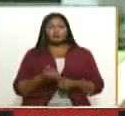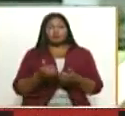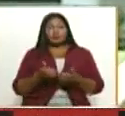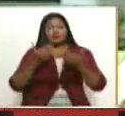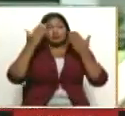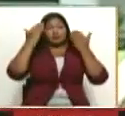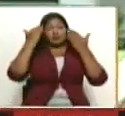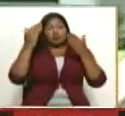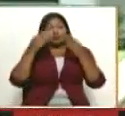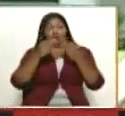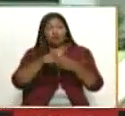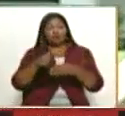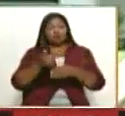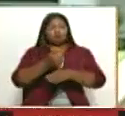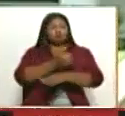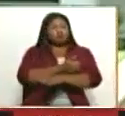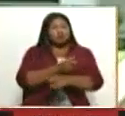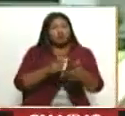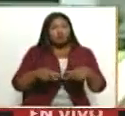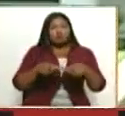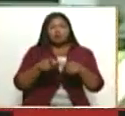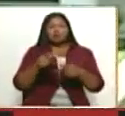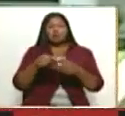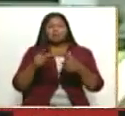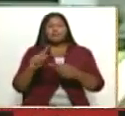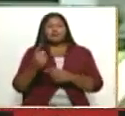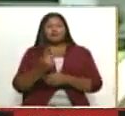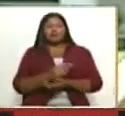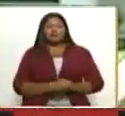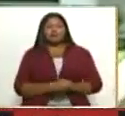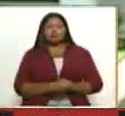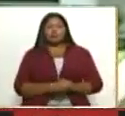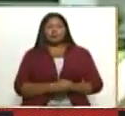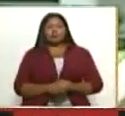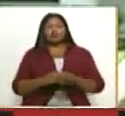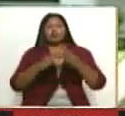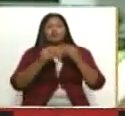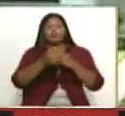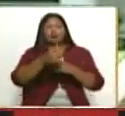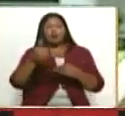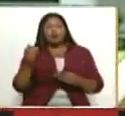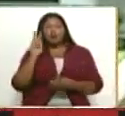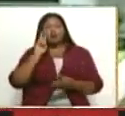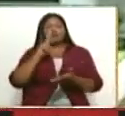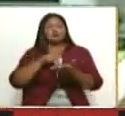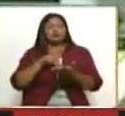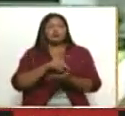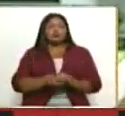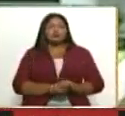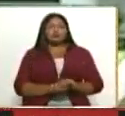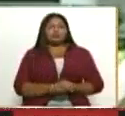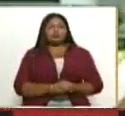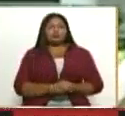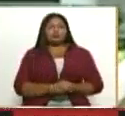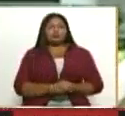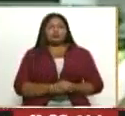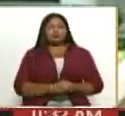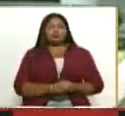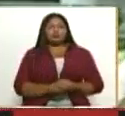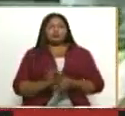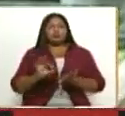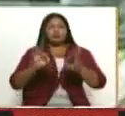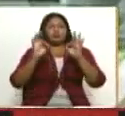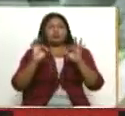saludos a los miembros de la mesa principal y a todos los asistentes en especial a